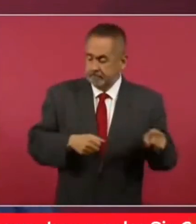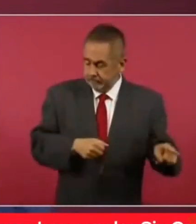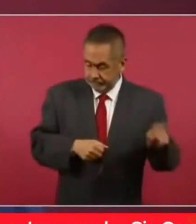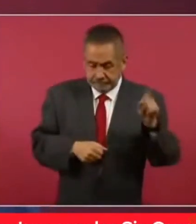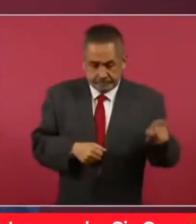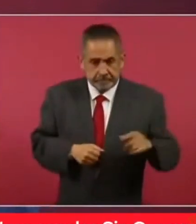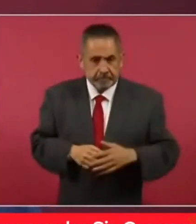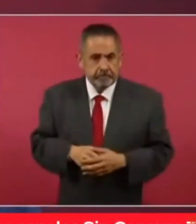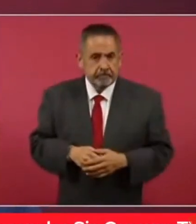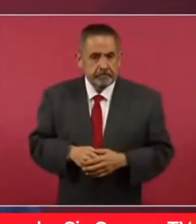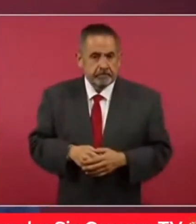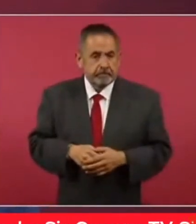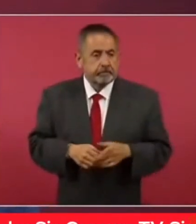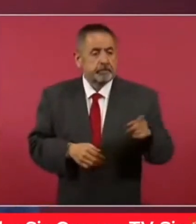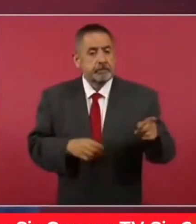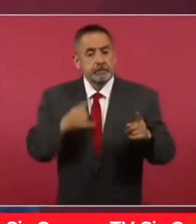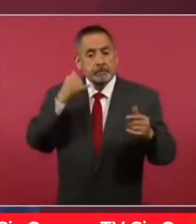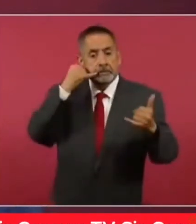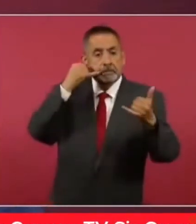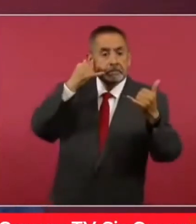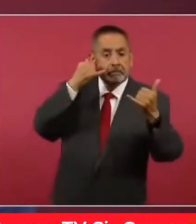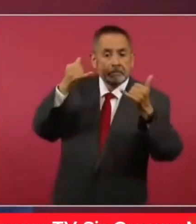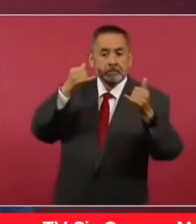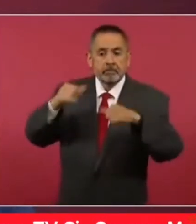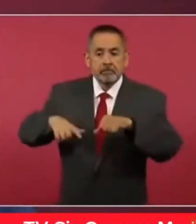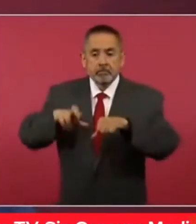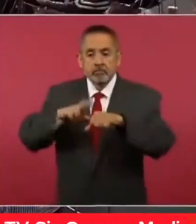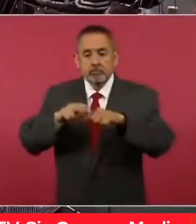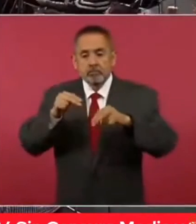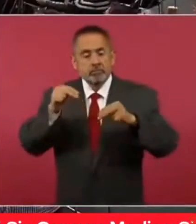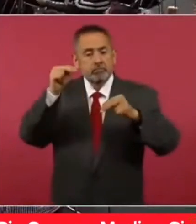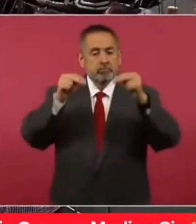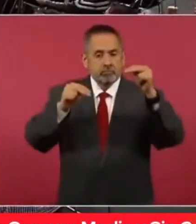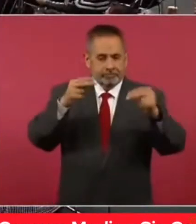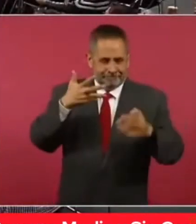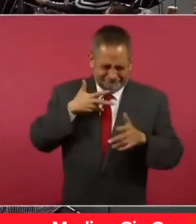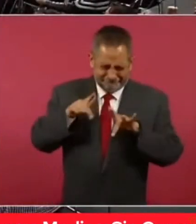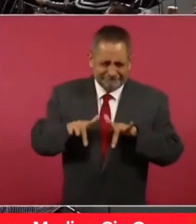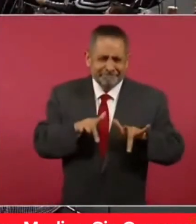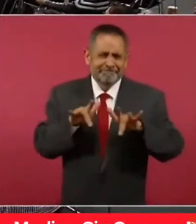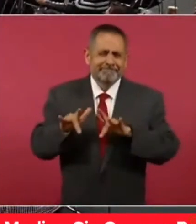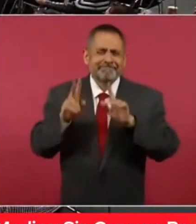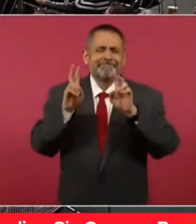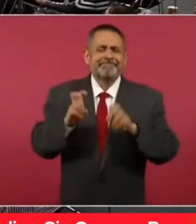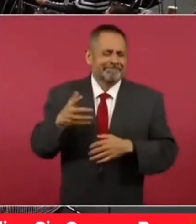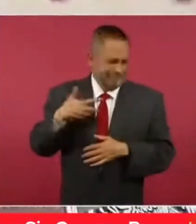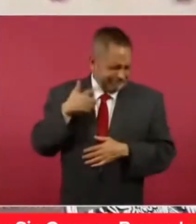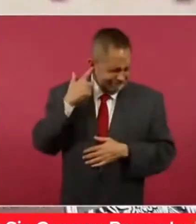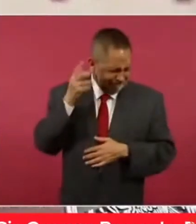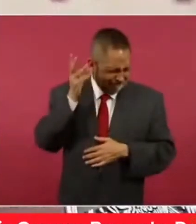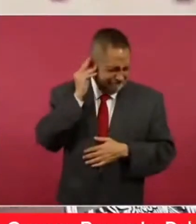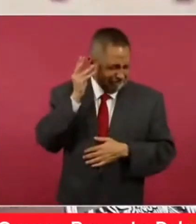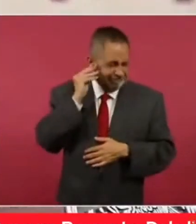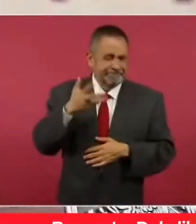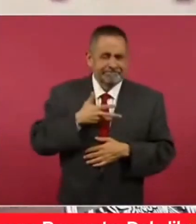Ella, por ejemplo, le habló a los gobernadores del norte, está grabada